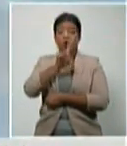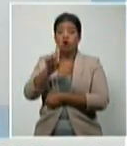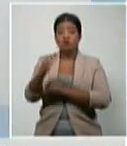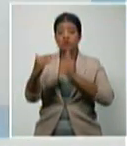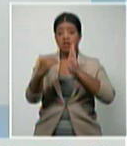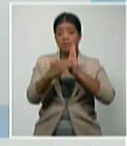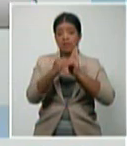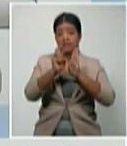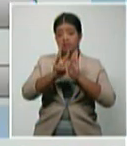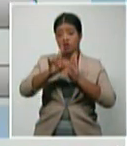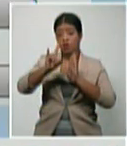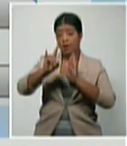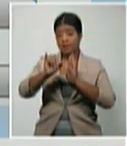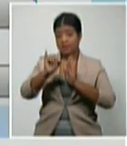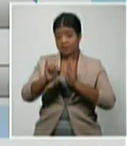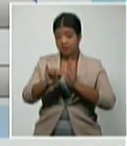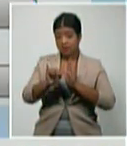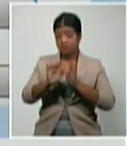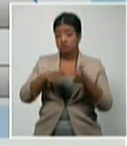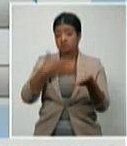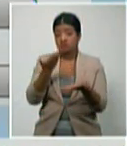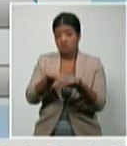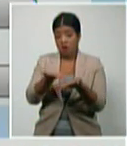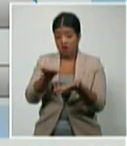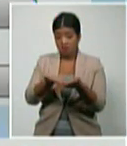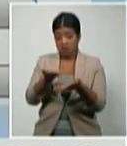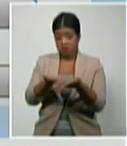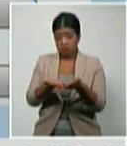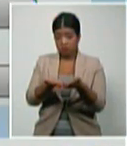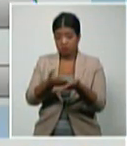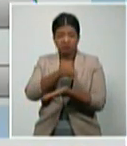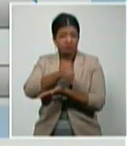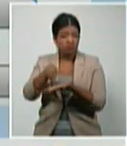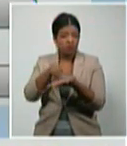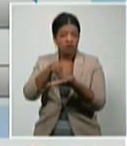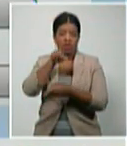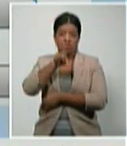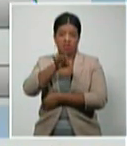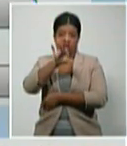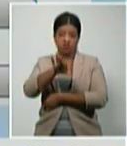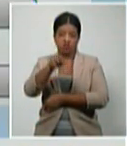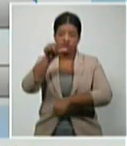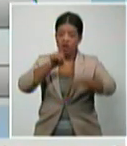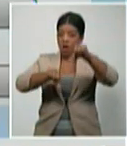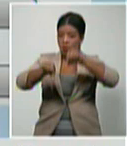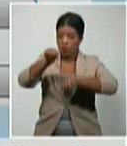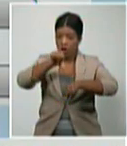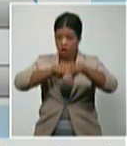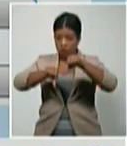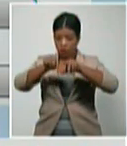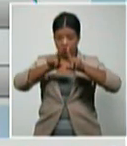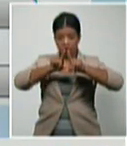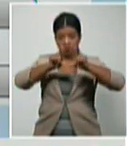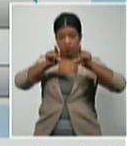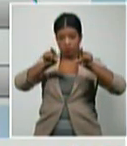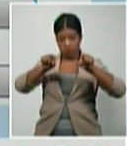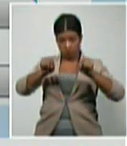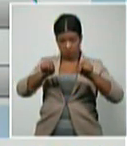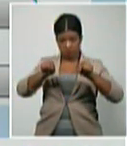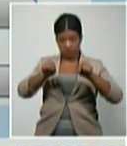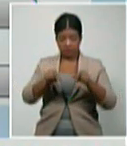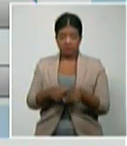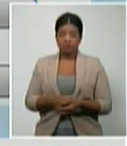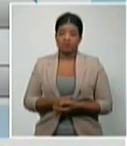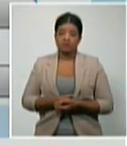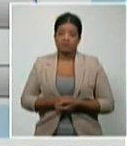11.396 muestras en los 18 laboratorios que tenemos dispersos en todo el territorio